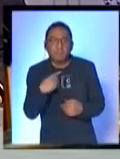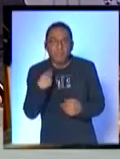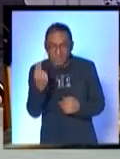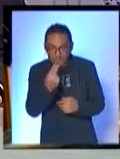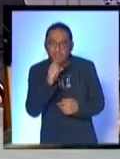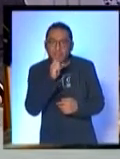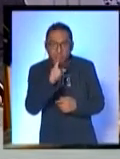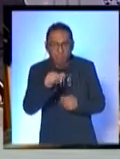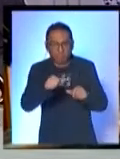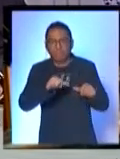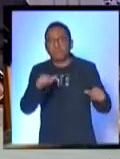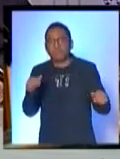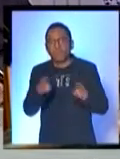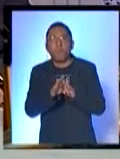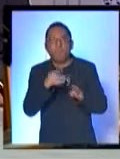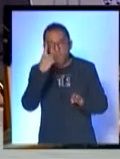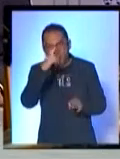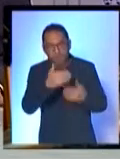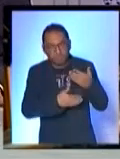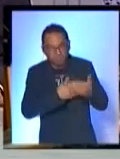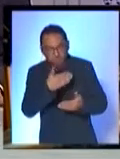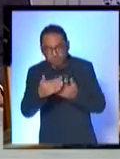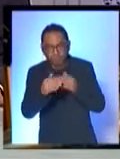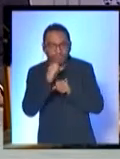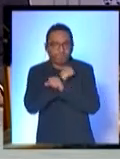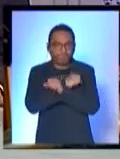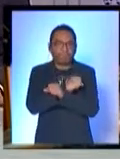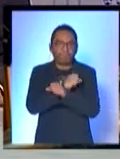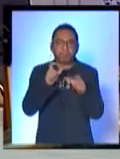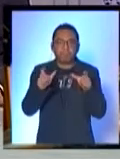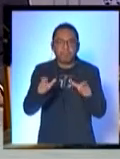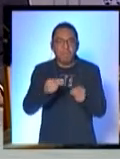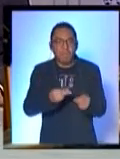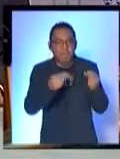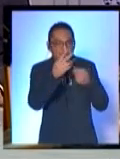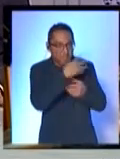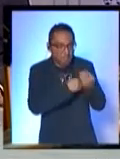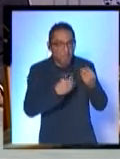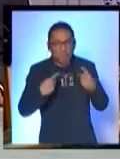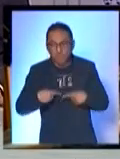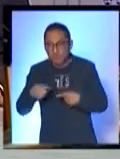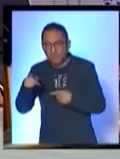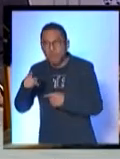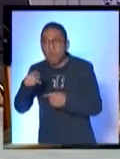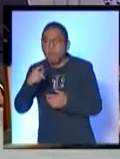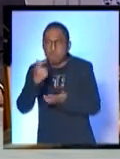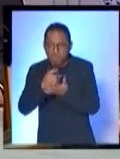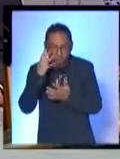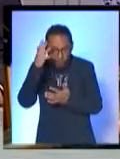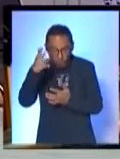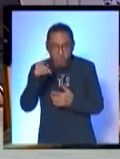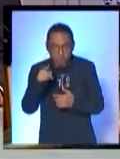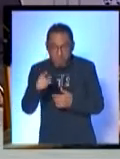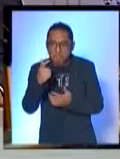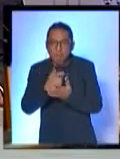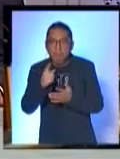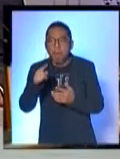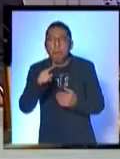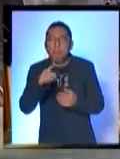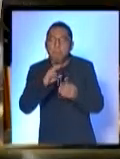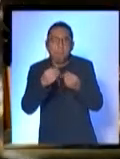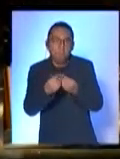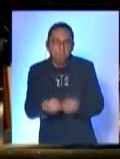un retroceso en los avances de la contención. Los negocios y los ciudadanos son los que pagarán las consecuencias.